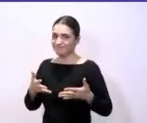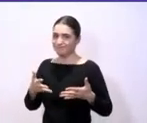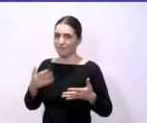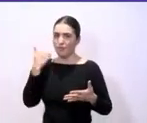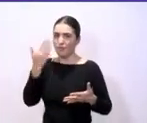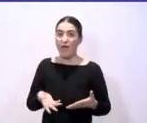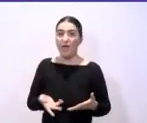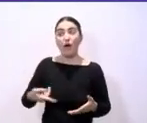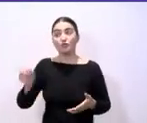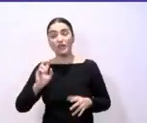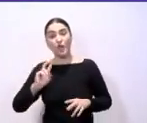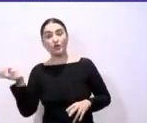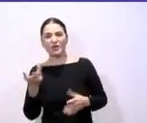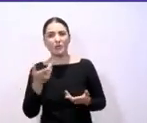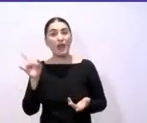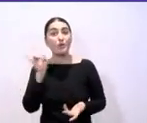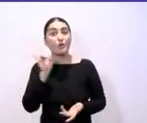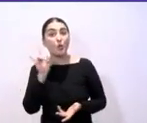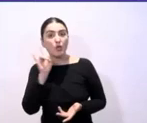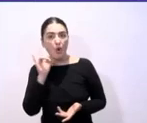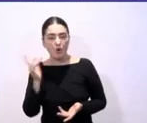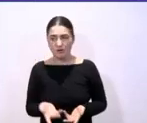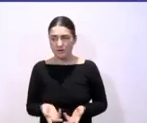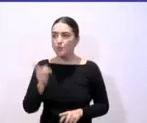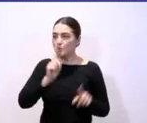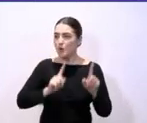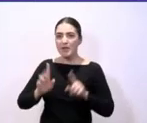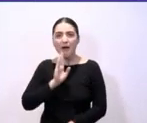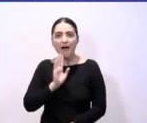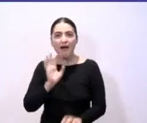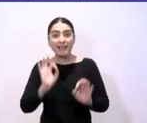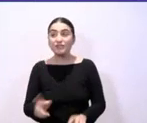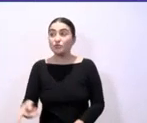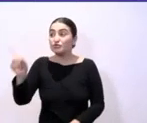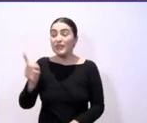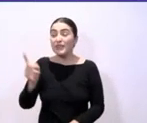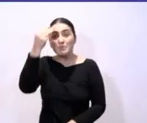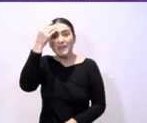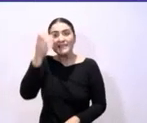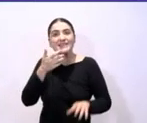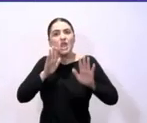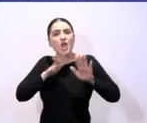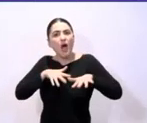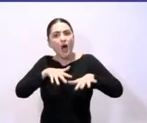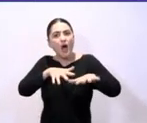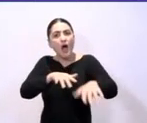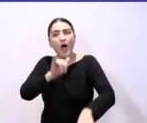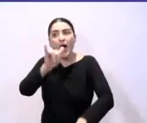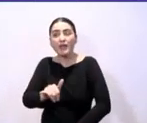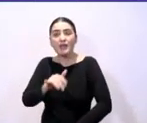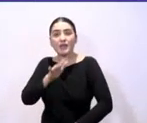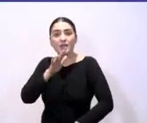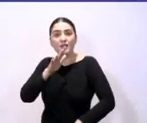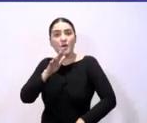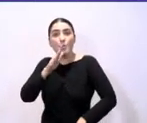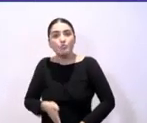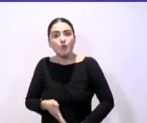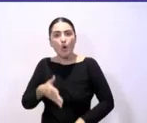la del ruido, y este es el problema, que ustedes se creen que cuando hay movilizaciones por el abandono al que están